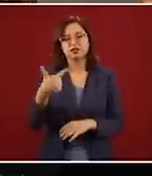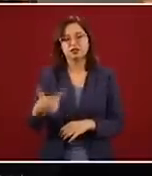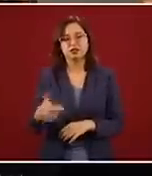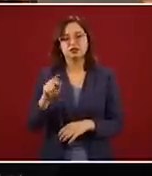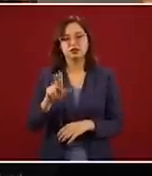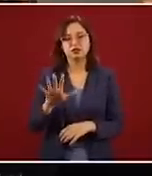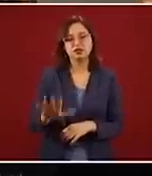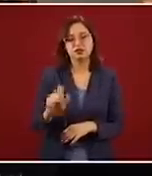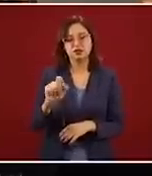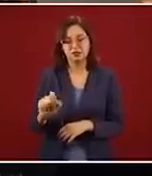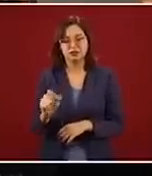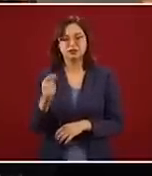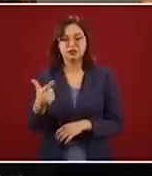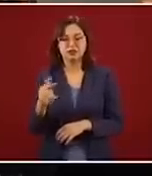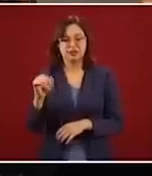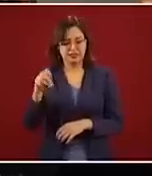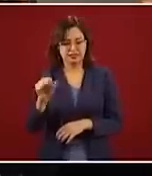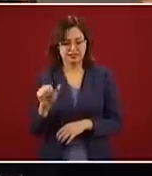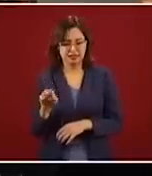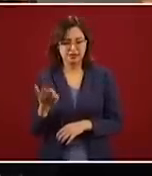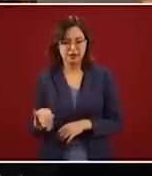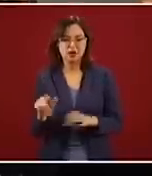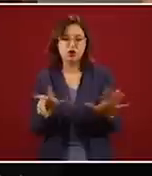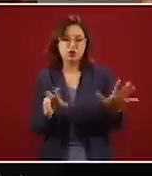800-767-8527, Instituto de Salud para el Bienestar, y